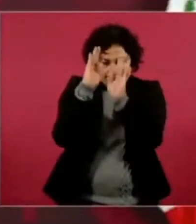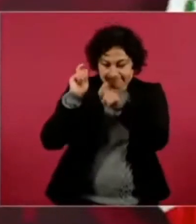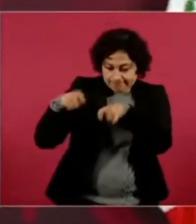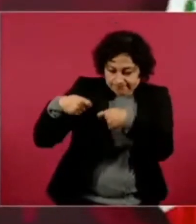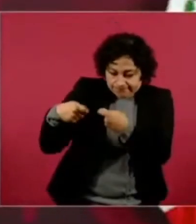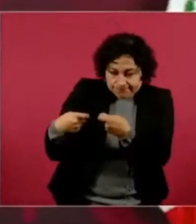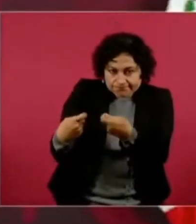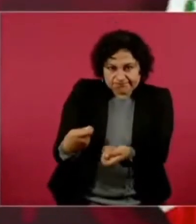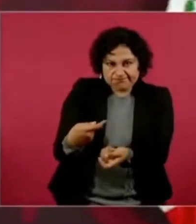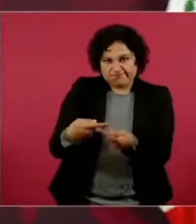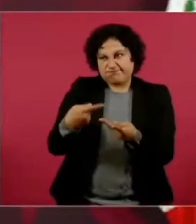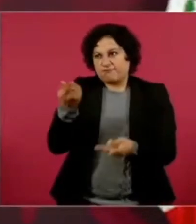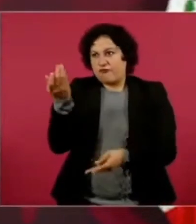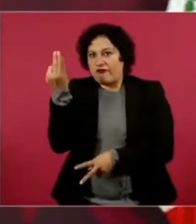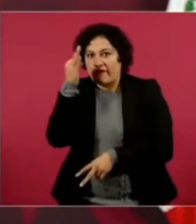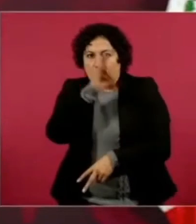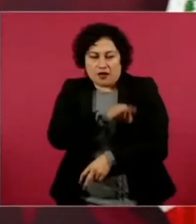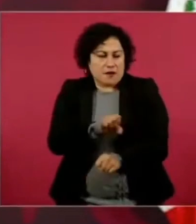y facha.